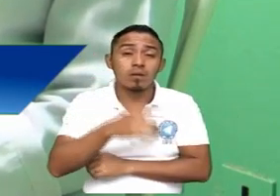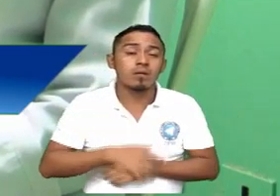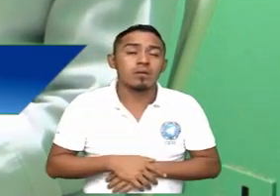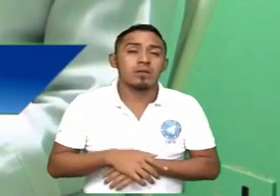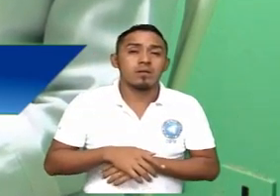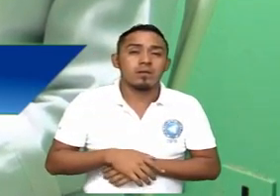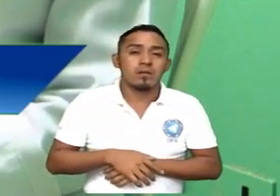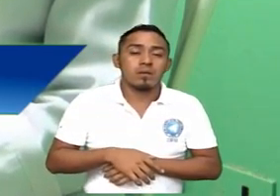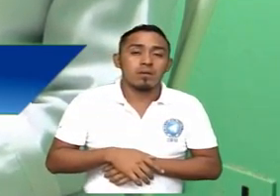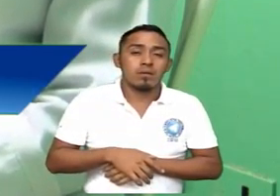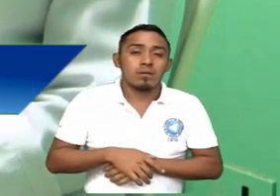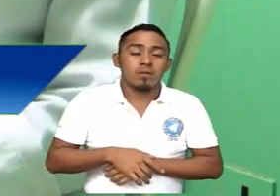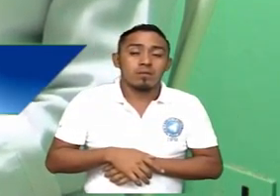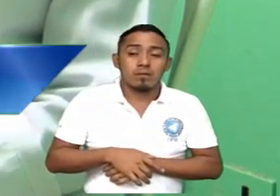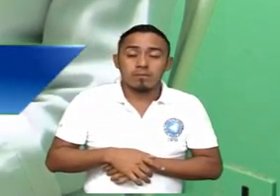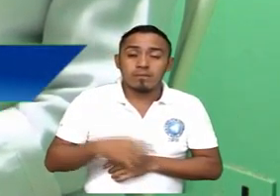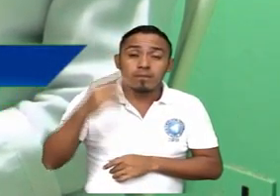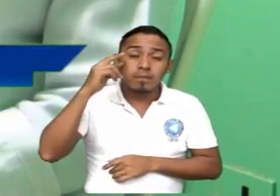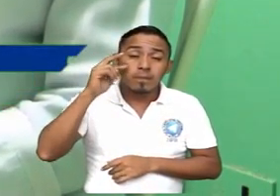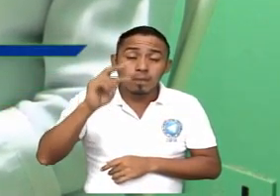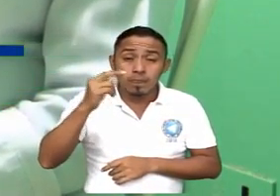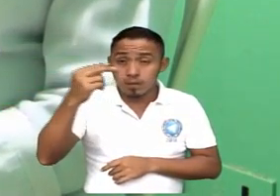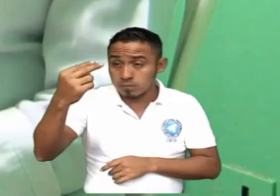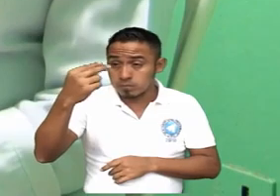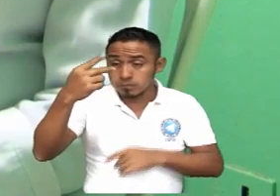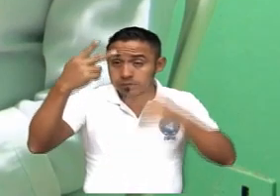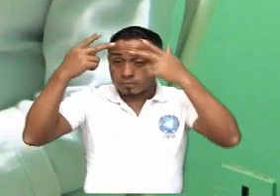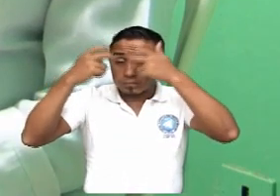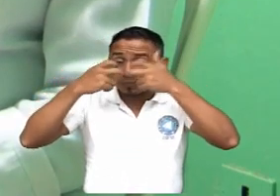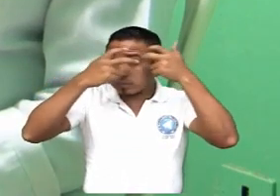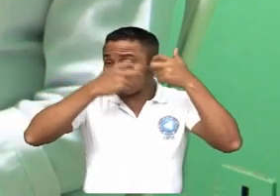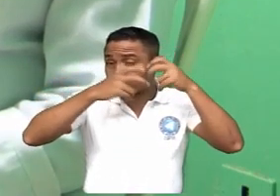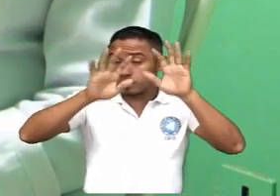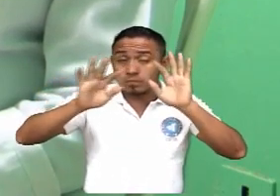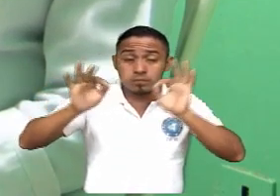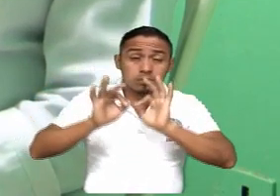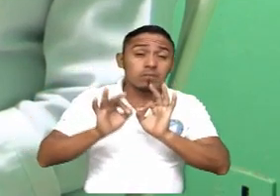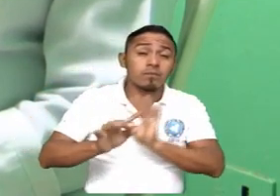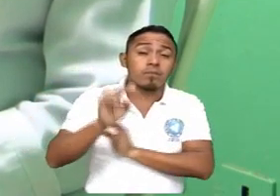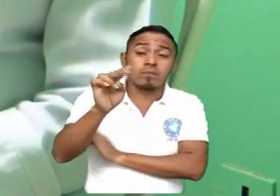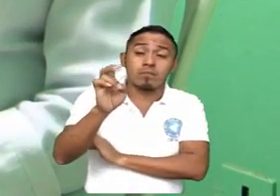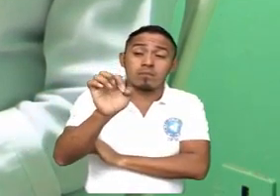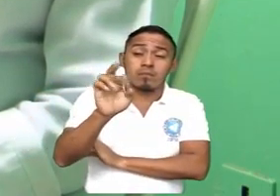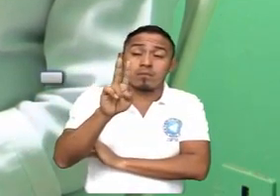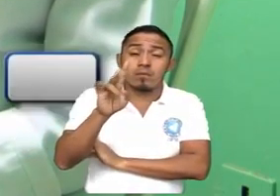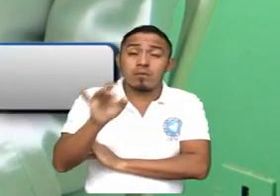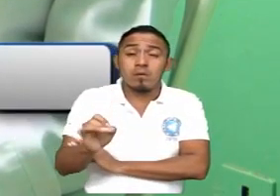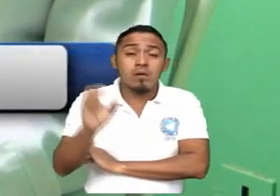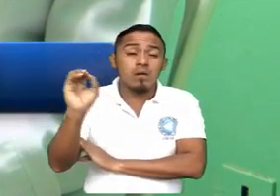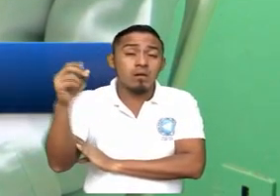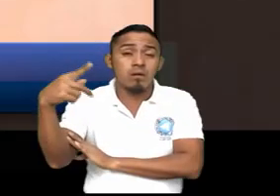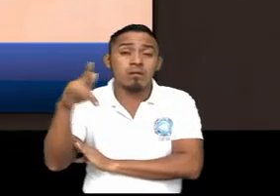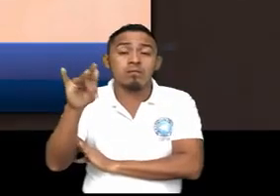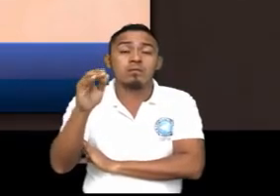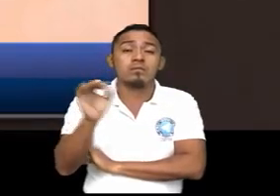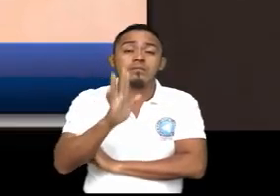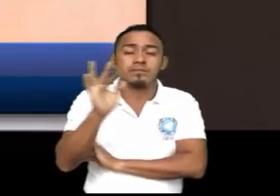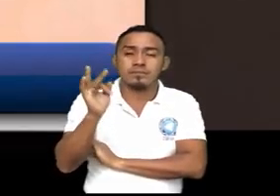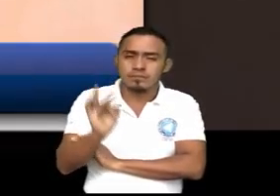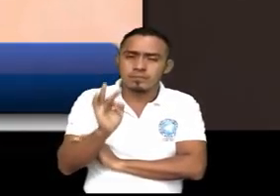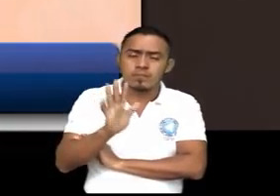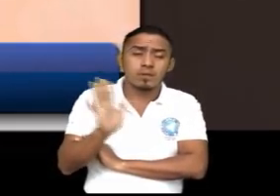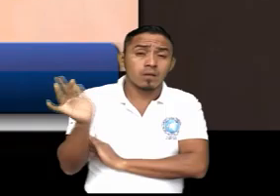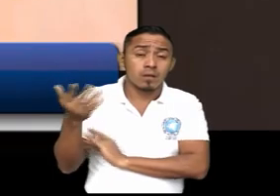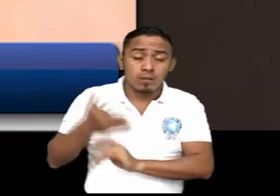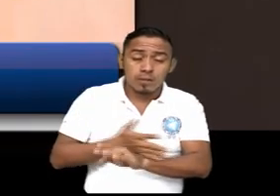aparatito de mano, que nos vean el fondo de ojo, el nervio óptico, nosotros estamos logrando que nos vean